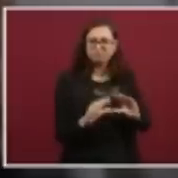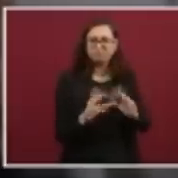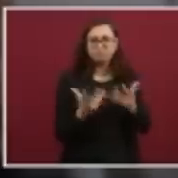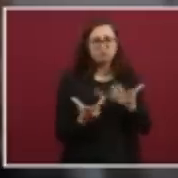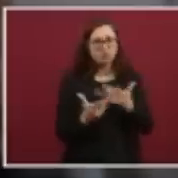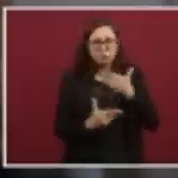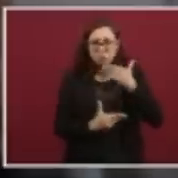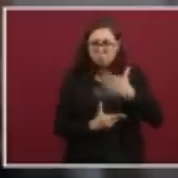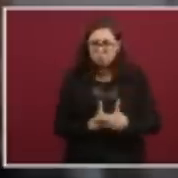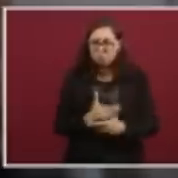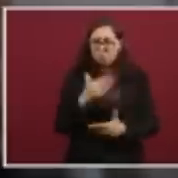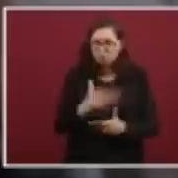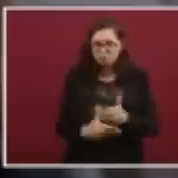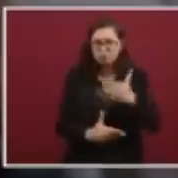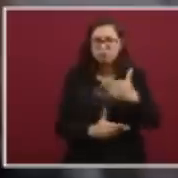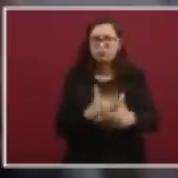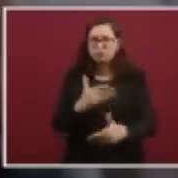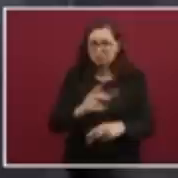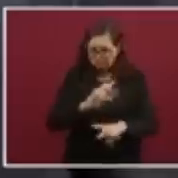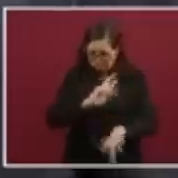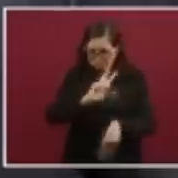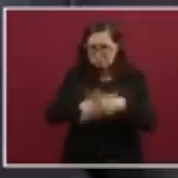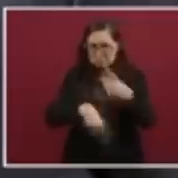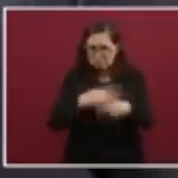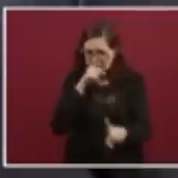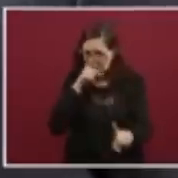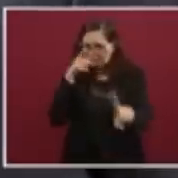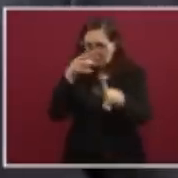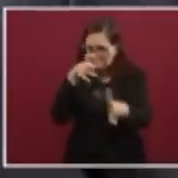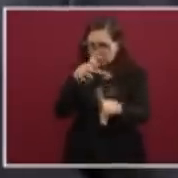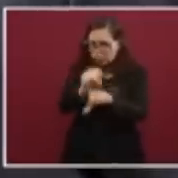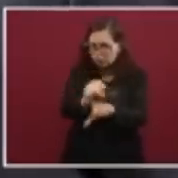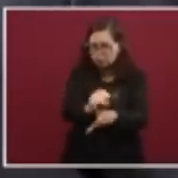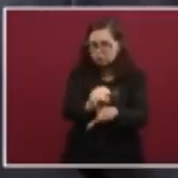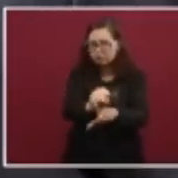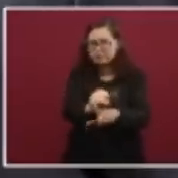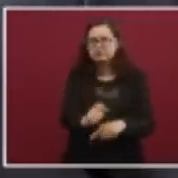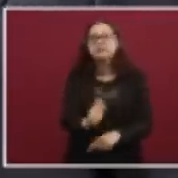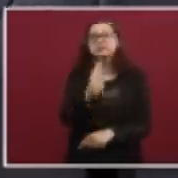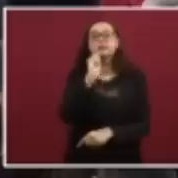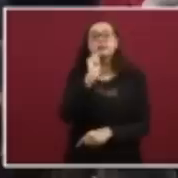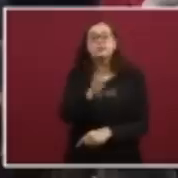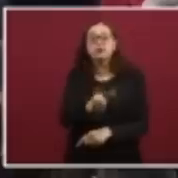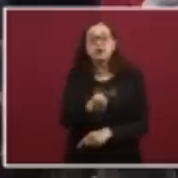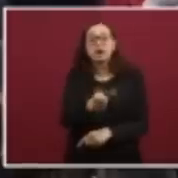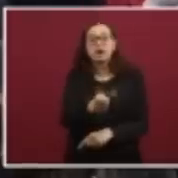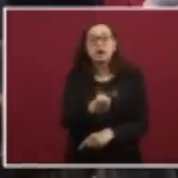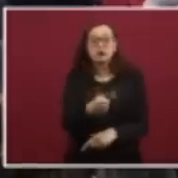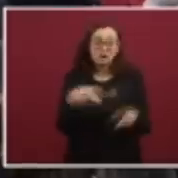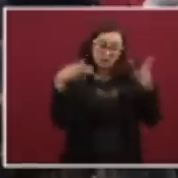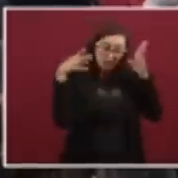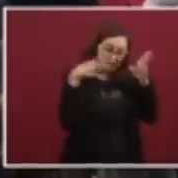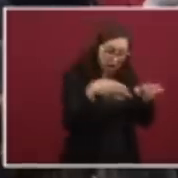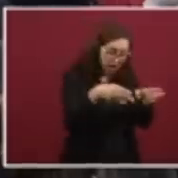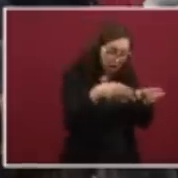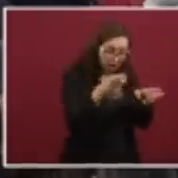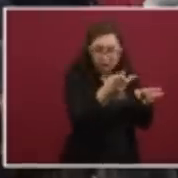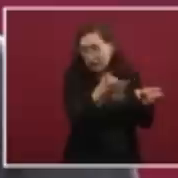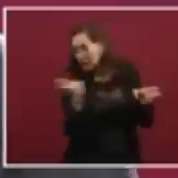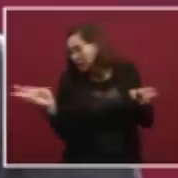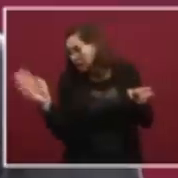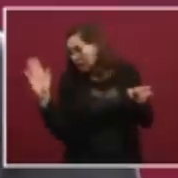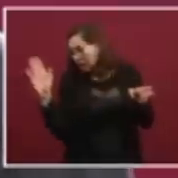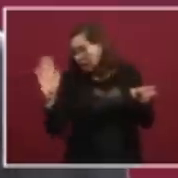Es un proceso, pero ya vamos hacia allá. Y eso no quiere decir que descuidemos a la